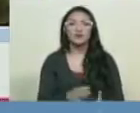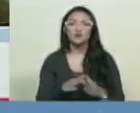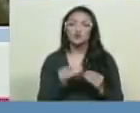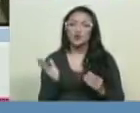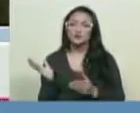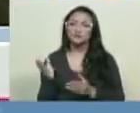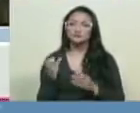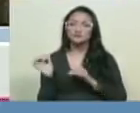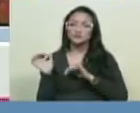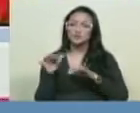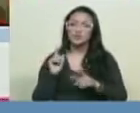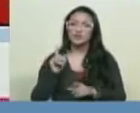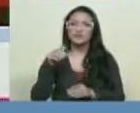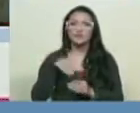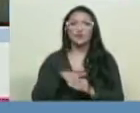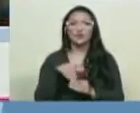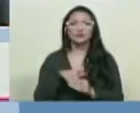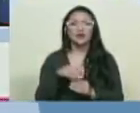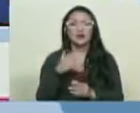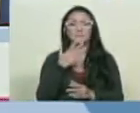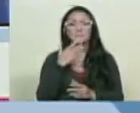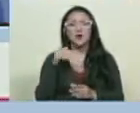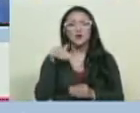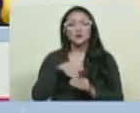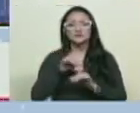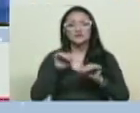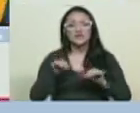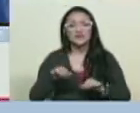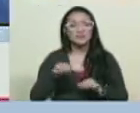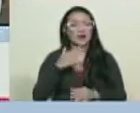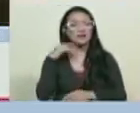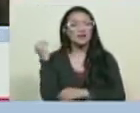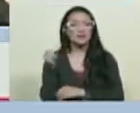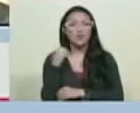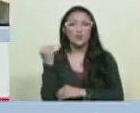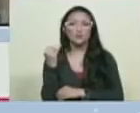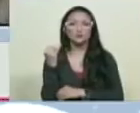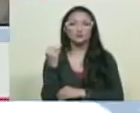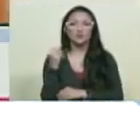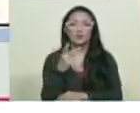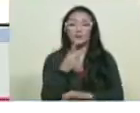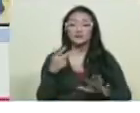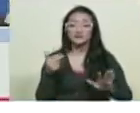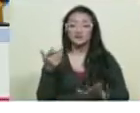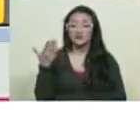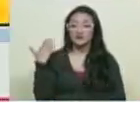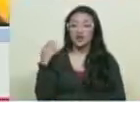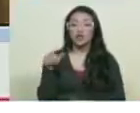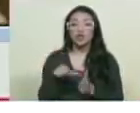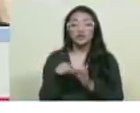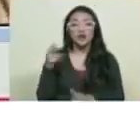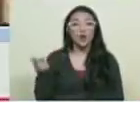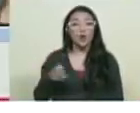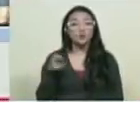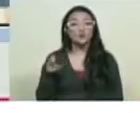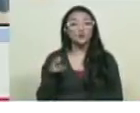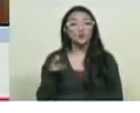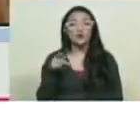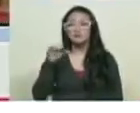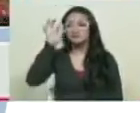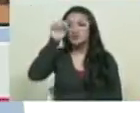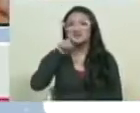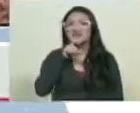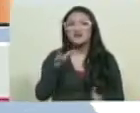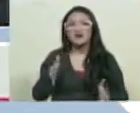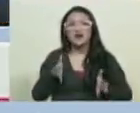votar. Aquí está el mejor sistema electoral. El 26 del mes pasado fueron las elecciones en Honduras. No se sabe quién ganó.